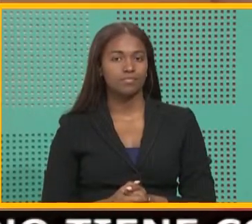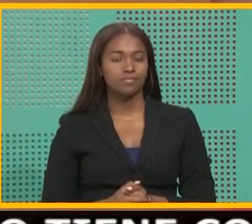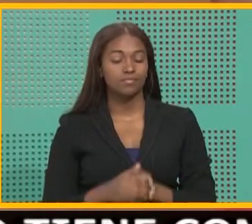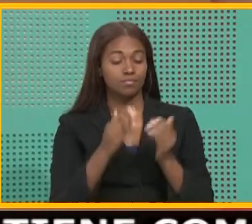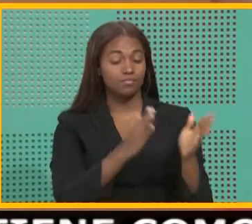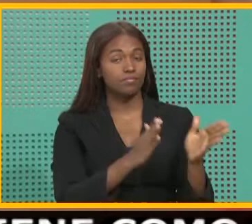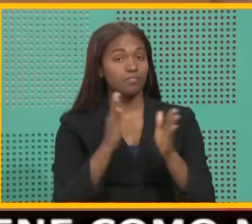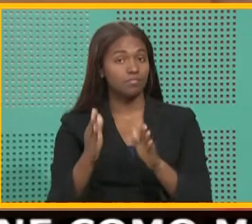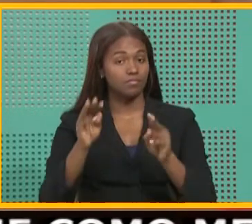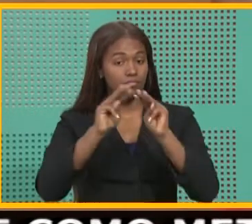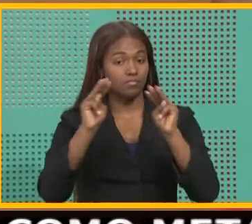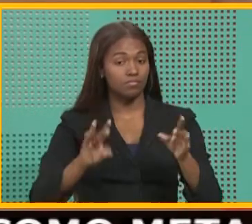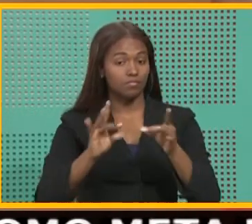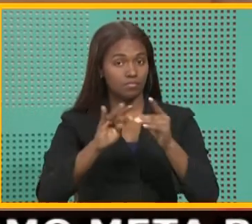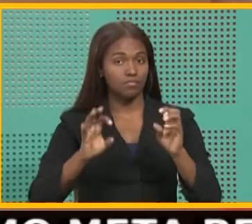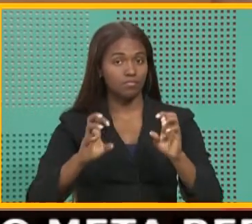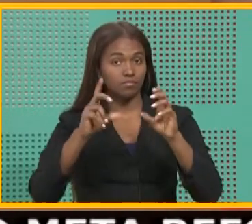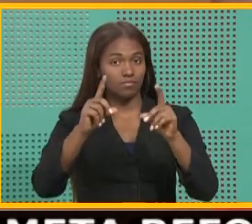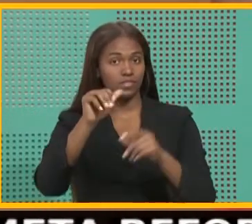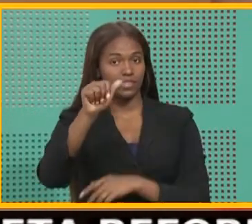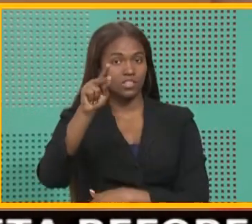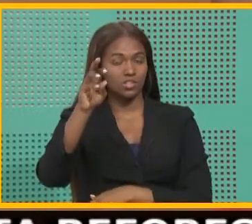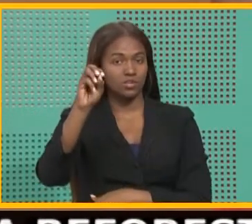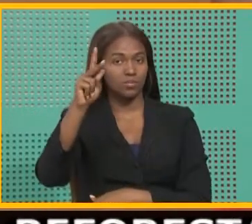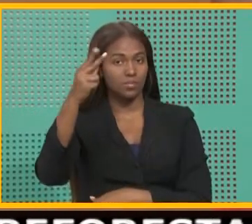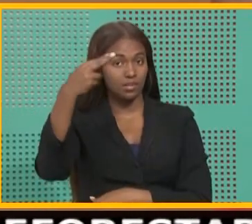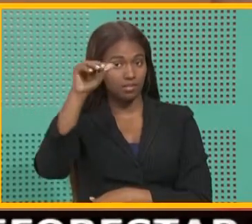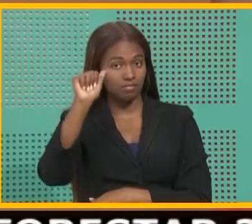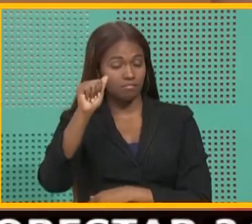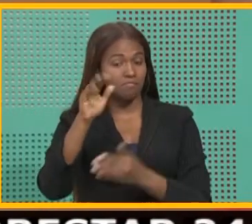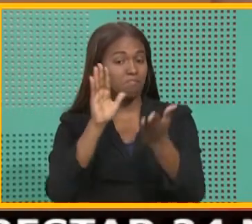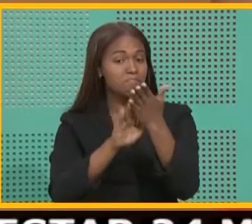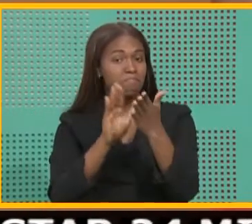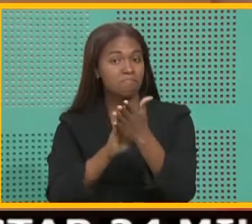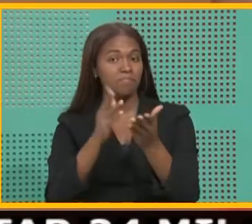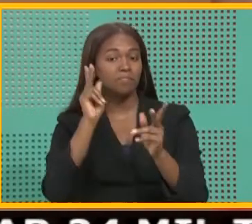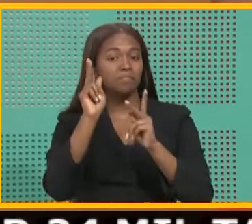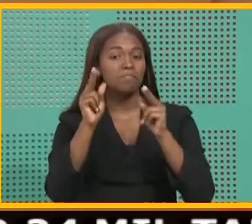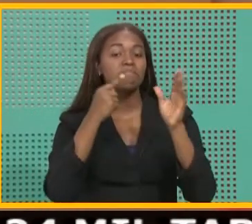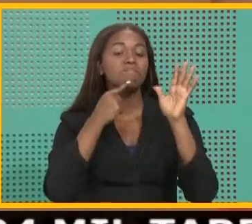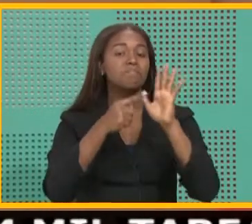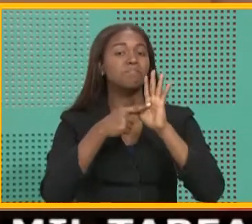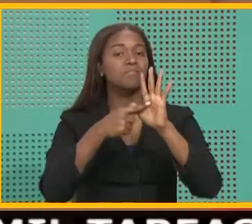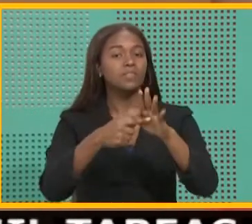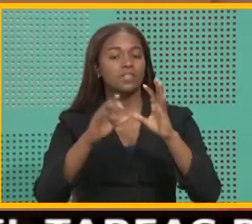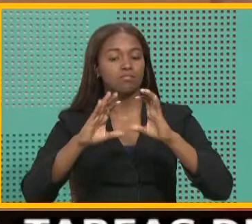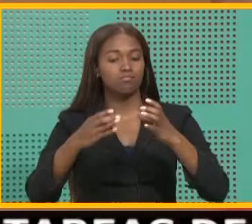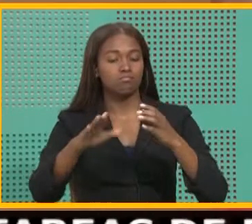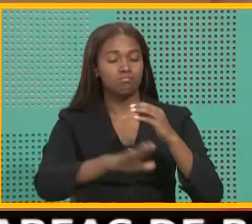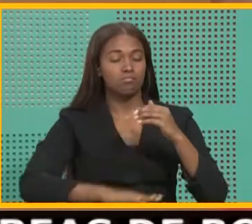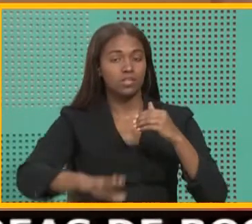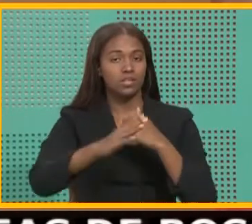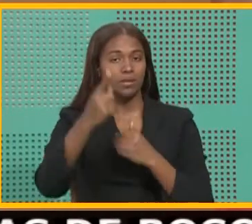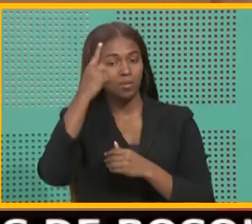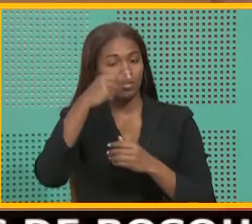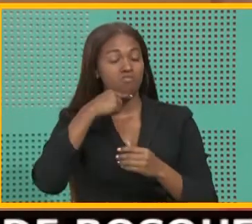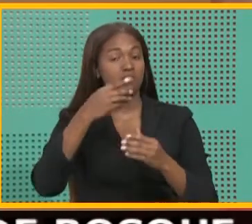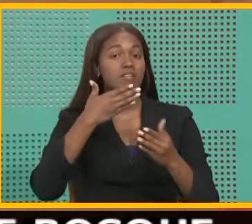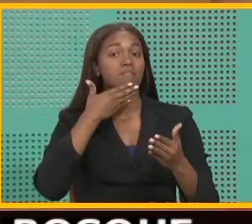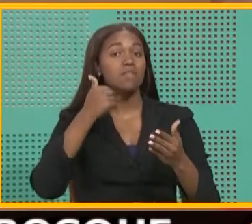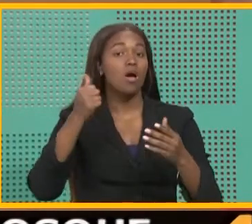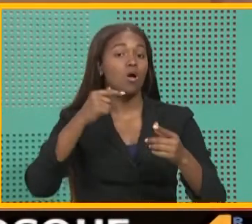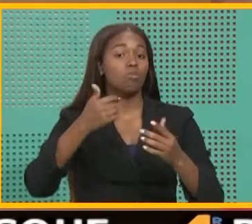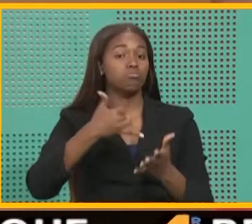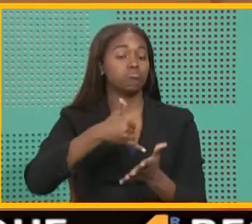En otro orden, el ministro de Educación, Antonio Peña Mirabal, felicitó a la representación de la zona metropolitana por ser la de mayores